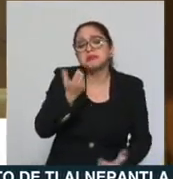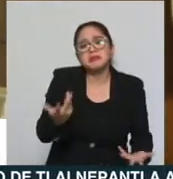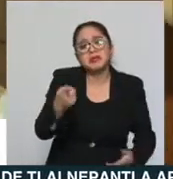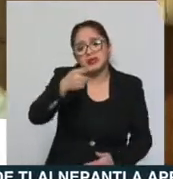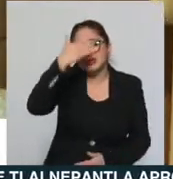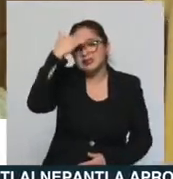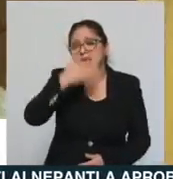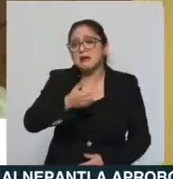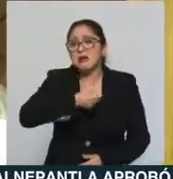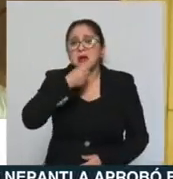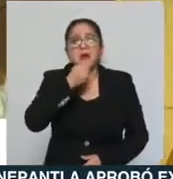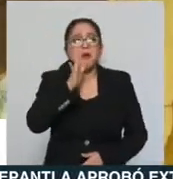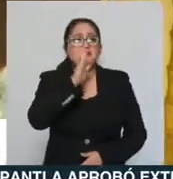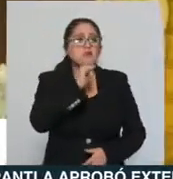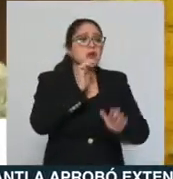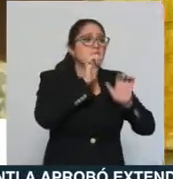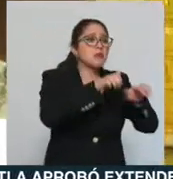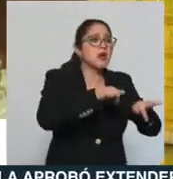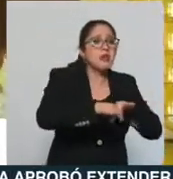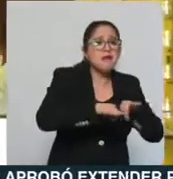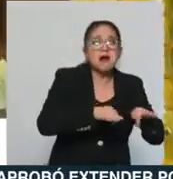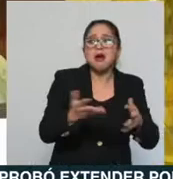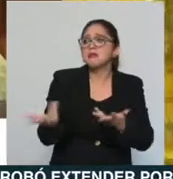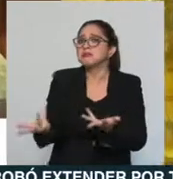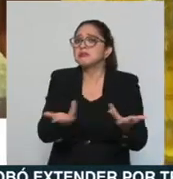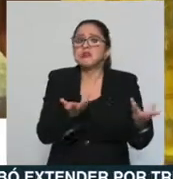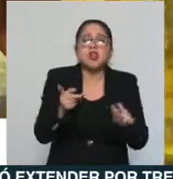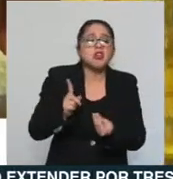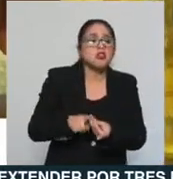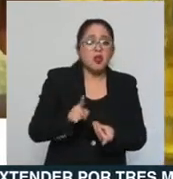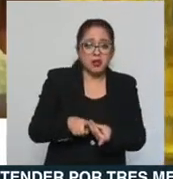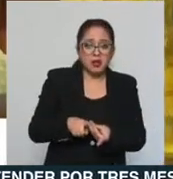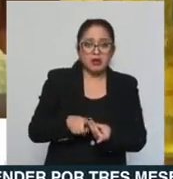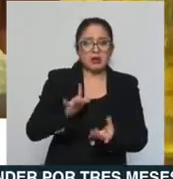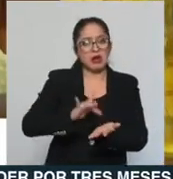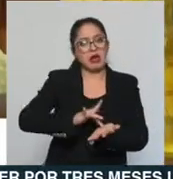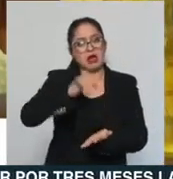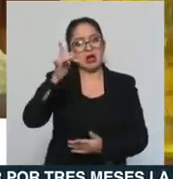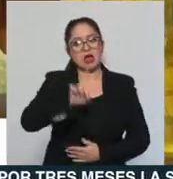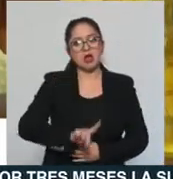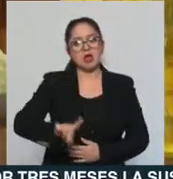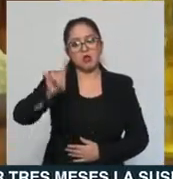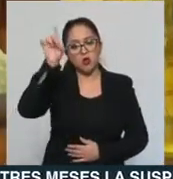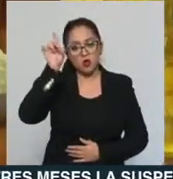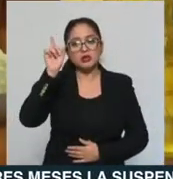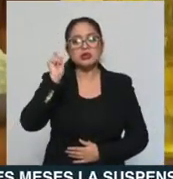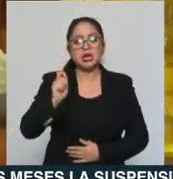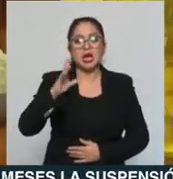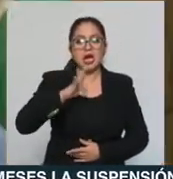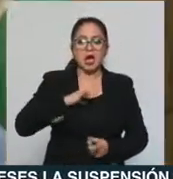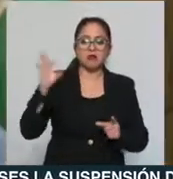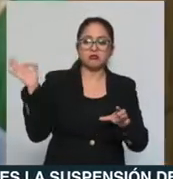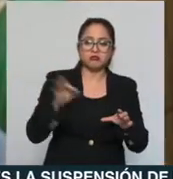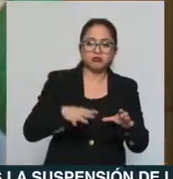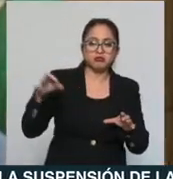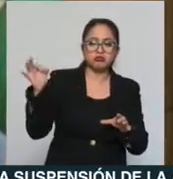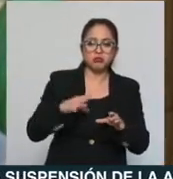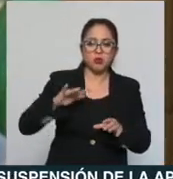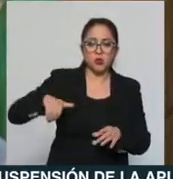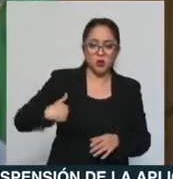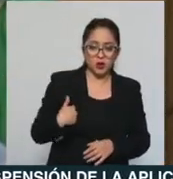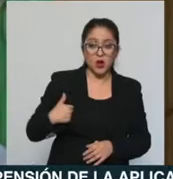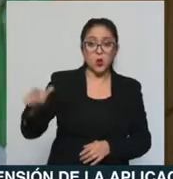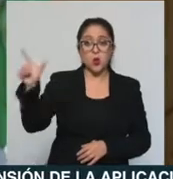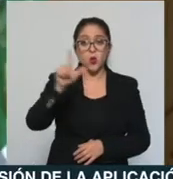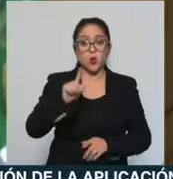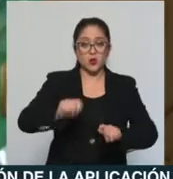ni trabajar ni hacer nada. Yo, gracias a Dios, tengo mi guardadito. El lunes le llegó